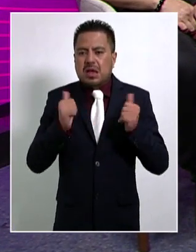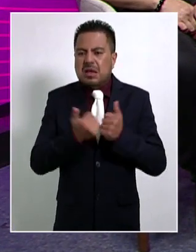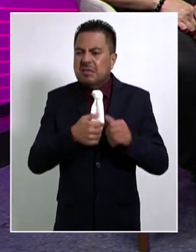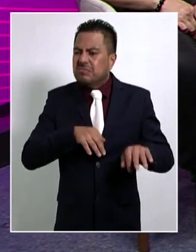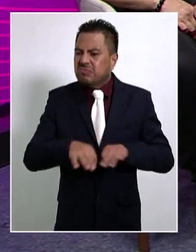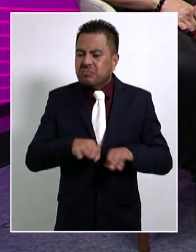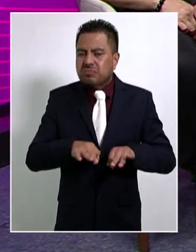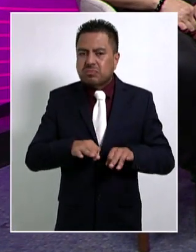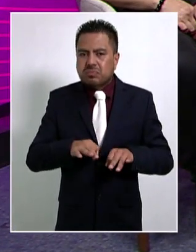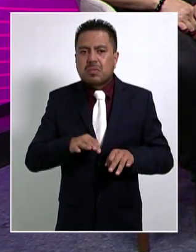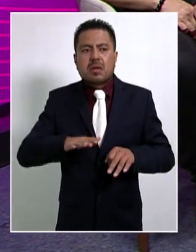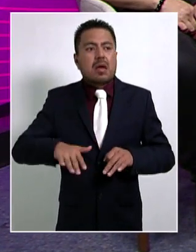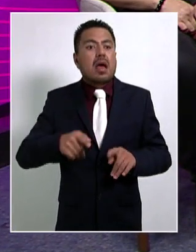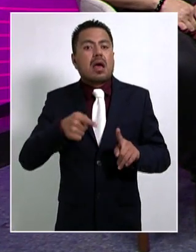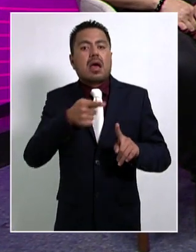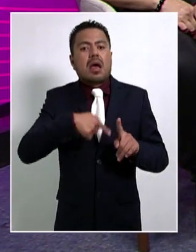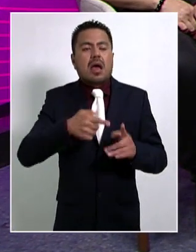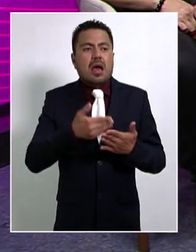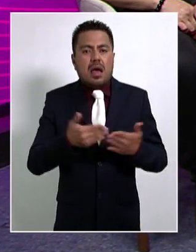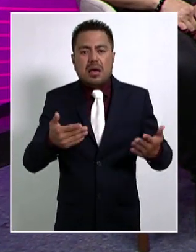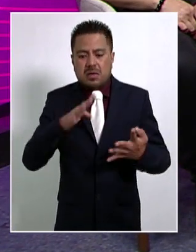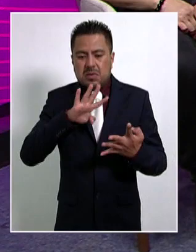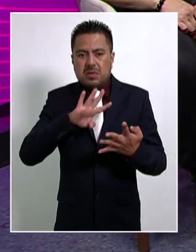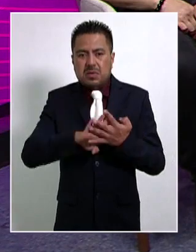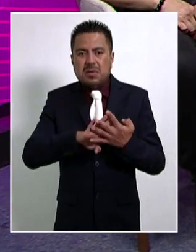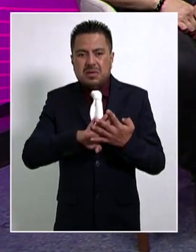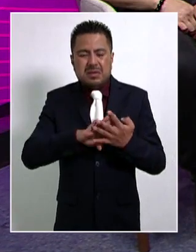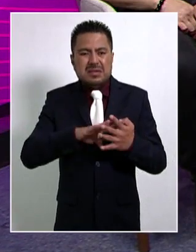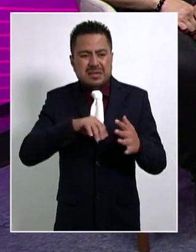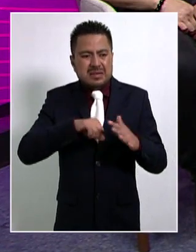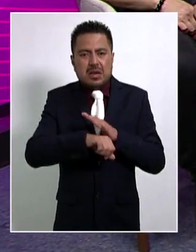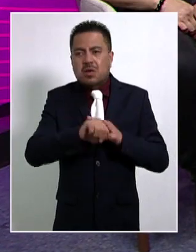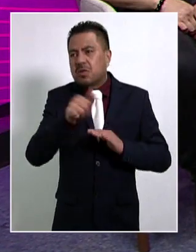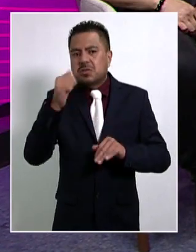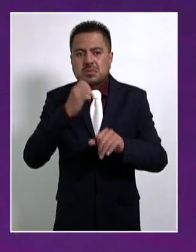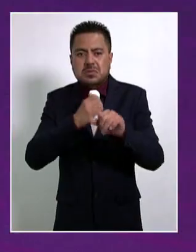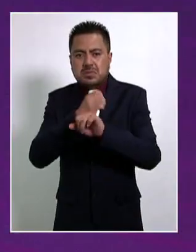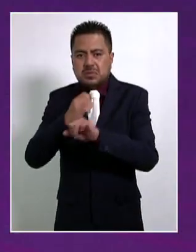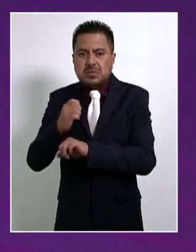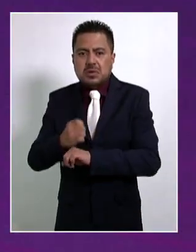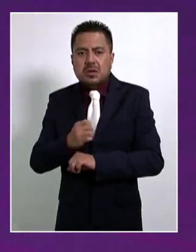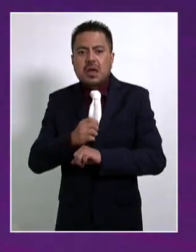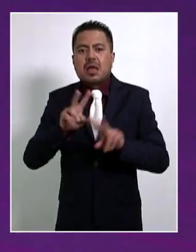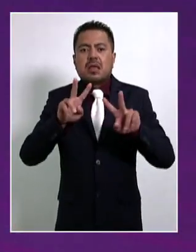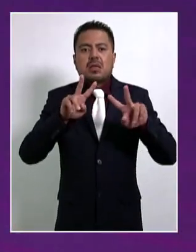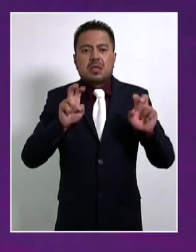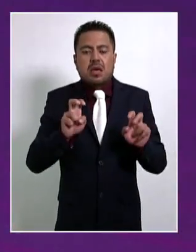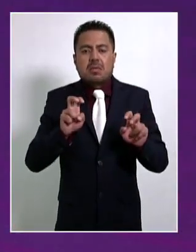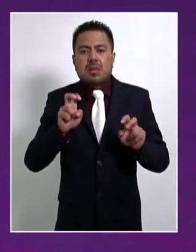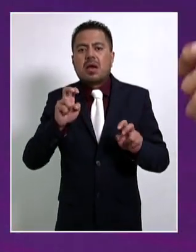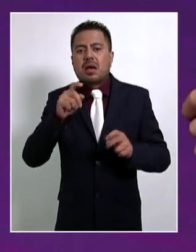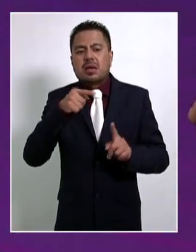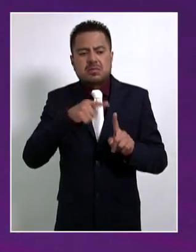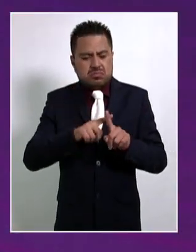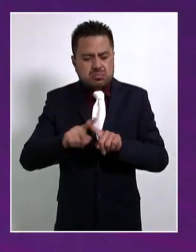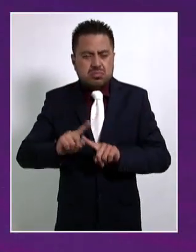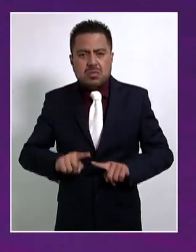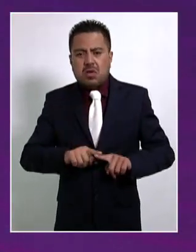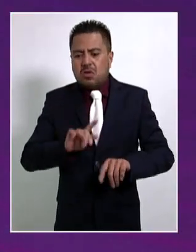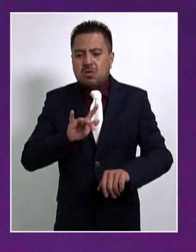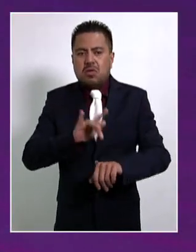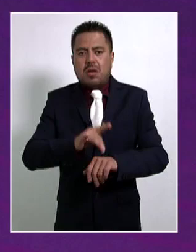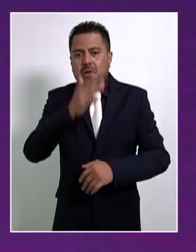Sin embargo, en las cárceles, en las prisiones de otros estados, los temas de diversidad ni siquiera se